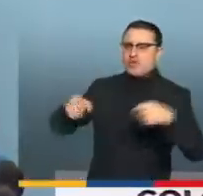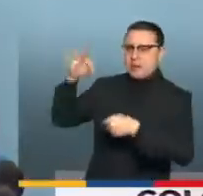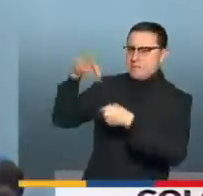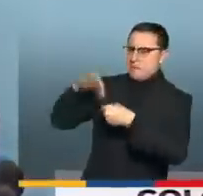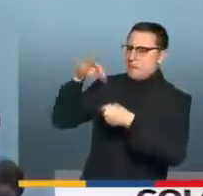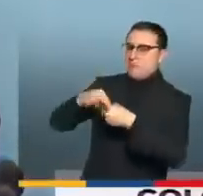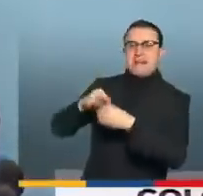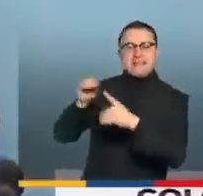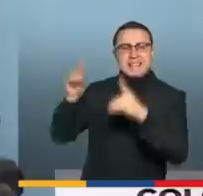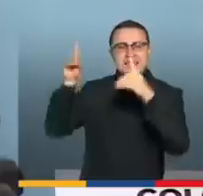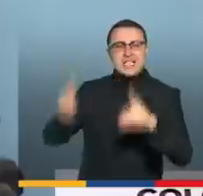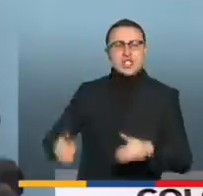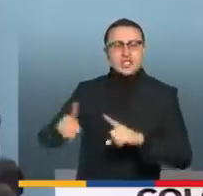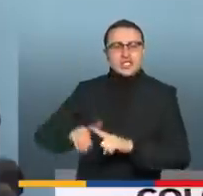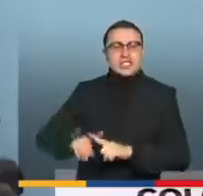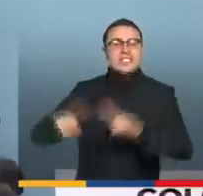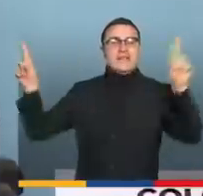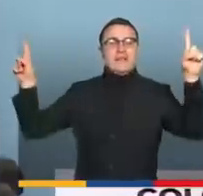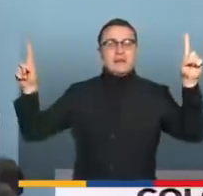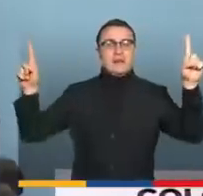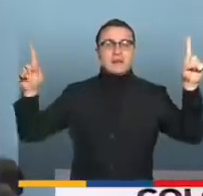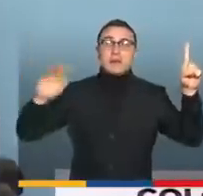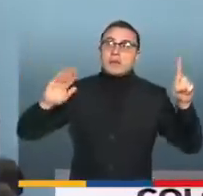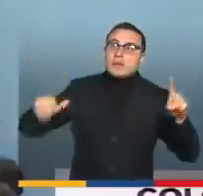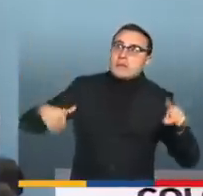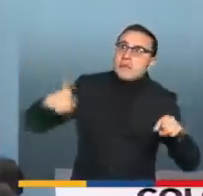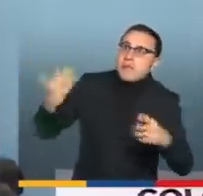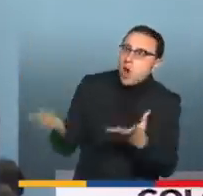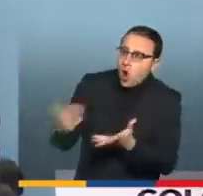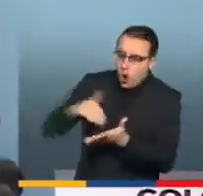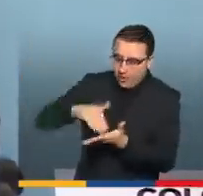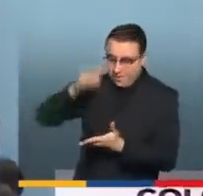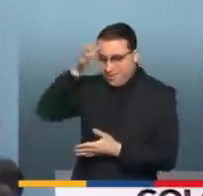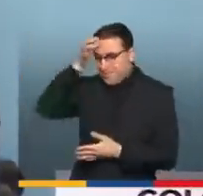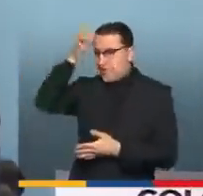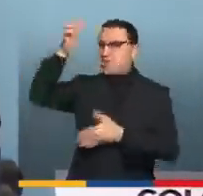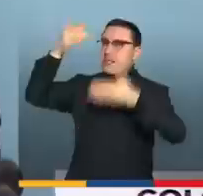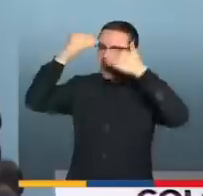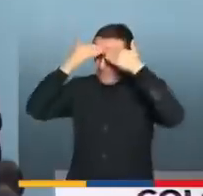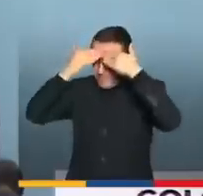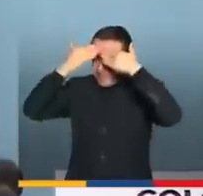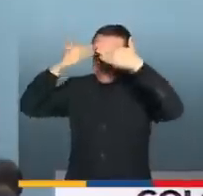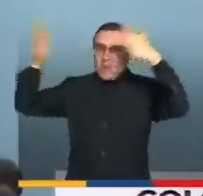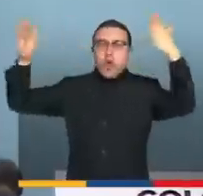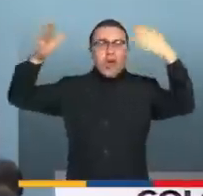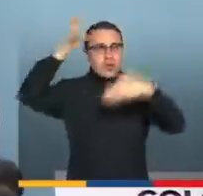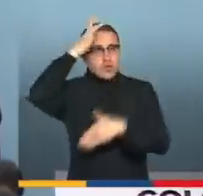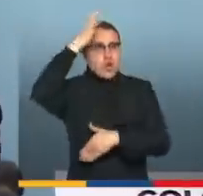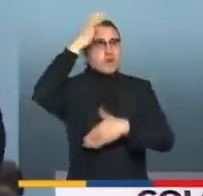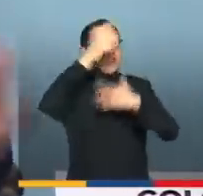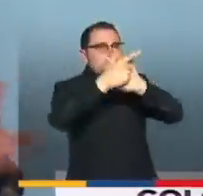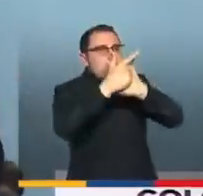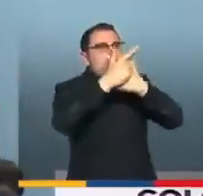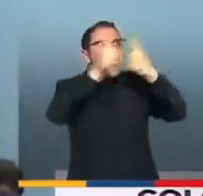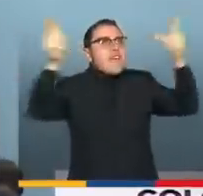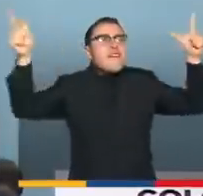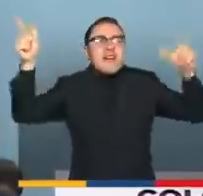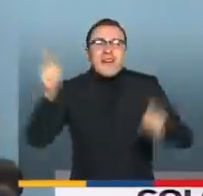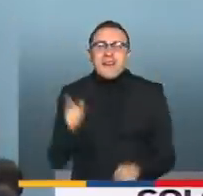decidieron, y fueron apareciendo de nuevo los conceptos de la democracia y la libertad, en una